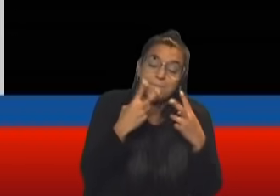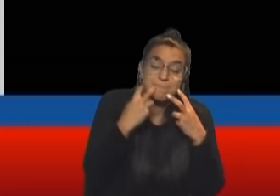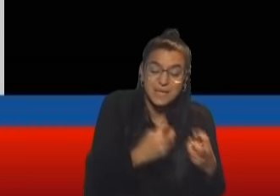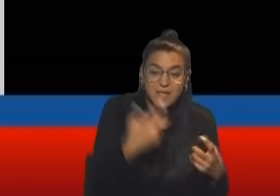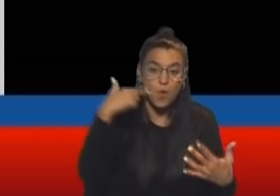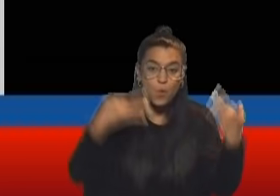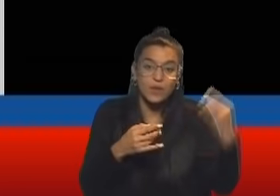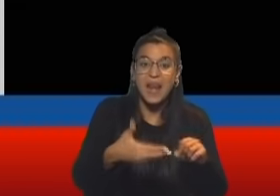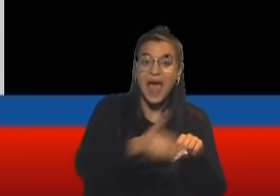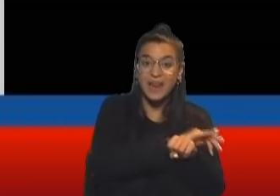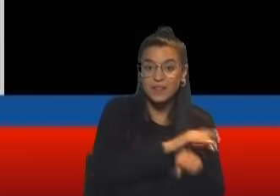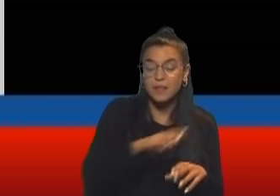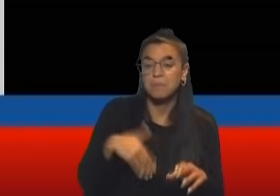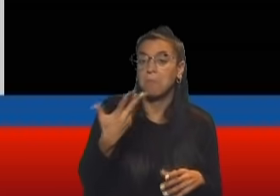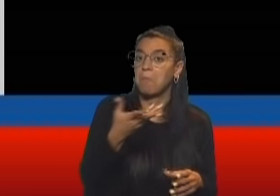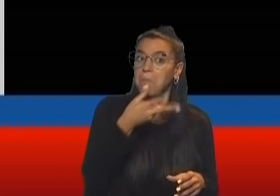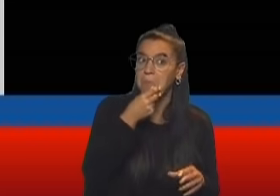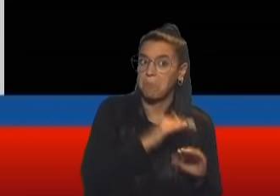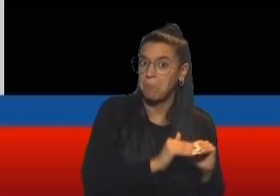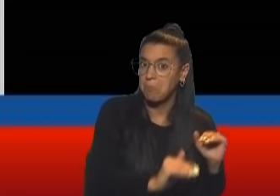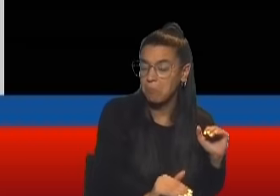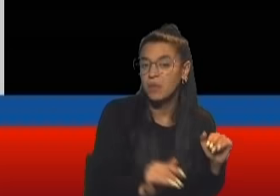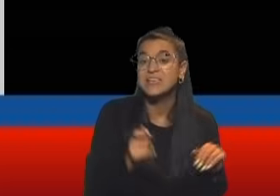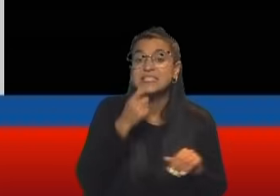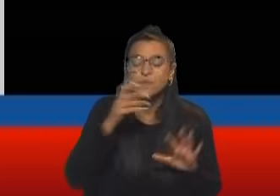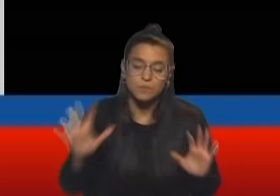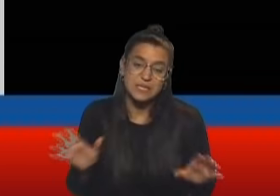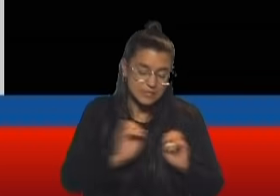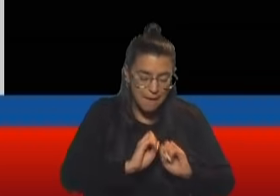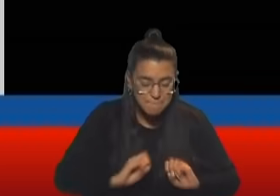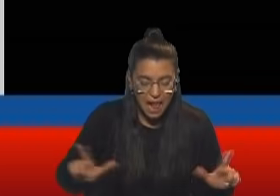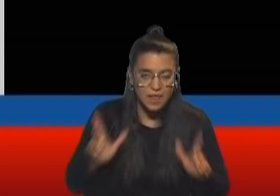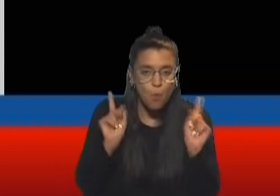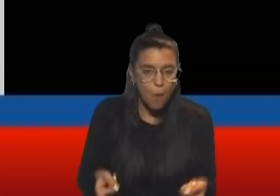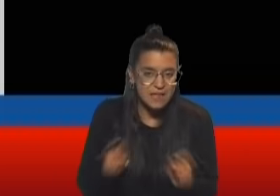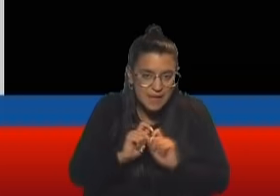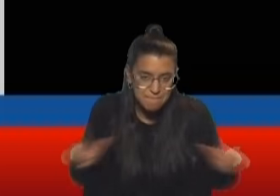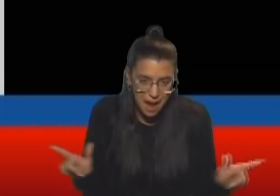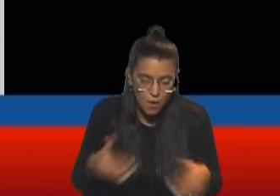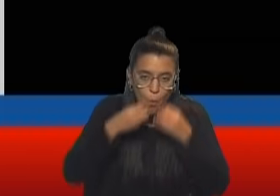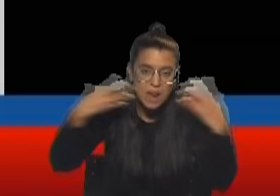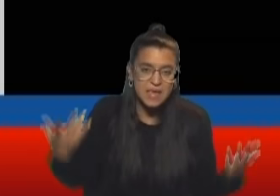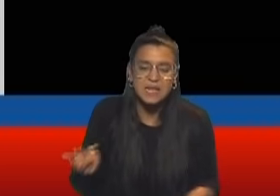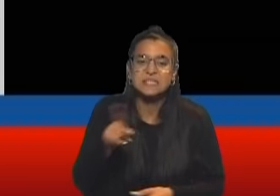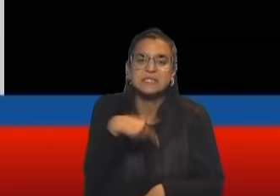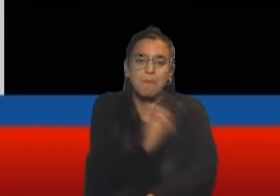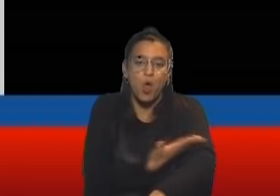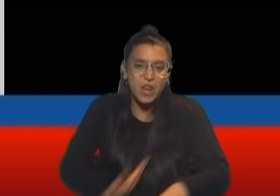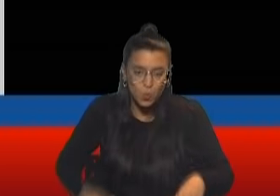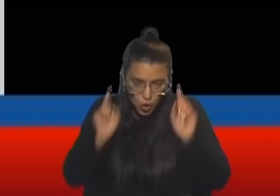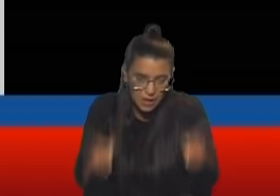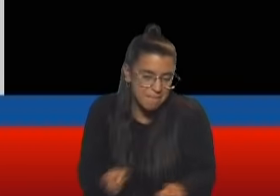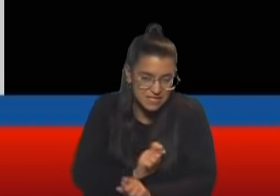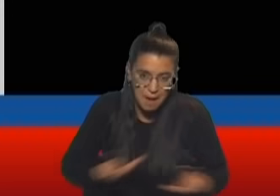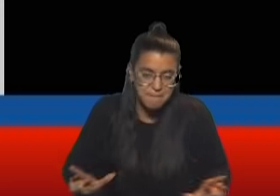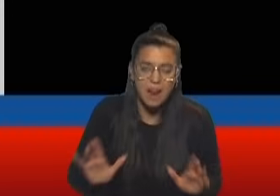lo hizo Larreta y pasó casi desapercibido. Me parece que si lo hubiera, está mal que lo haga quien lo haga, voy a decir eso. Si lo hubiera hecho el Ejecutivo Nacional, estaremos hablando de otra